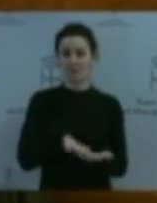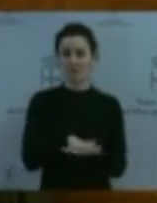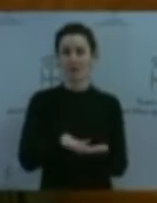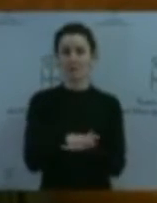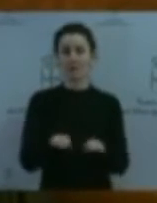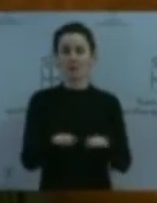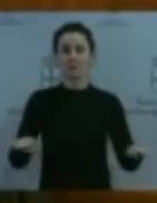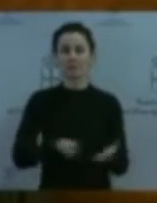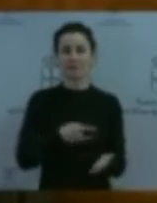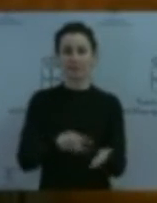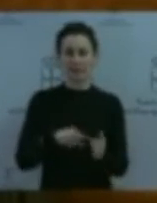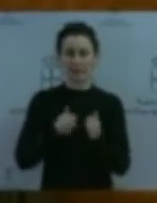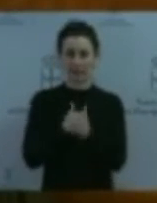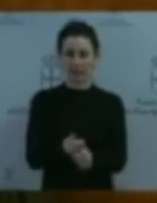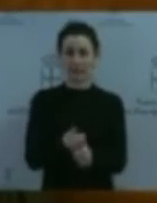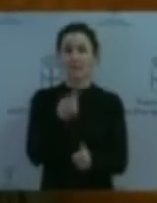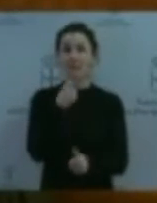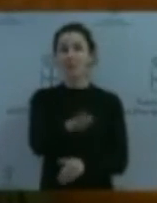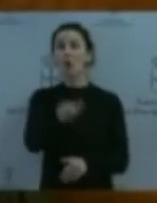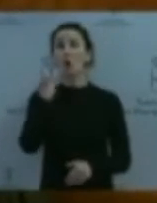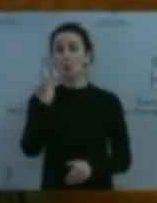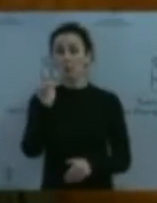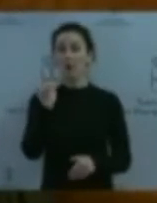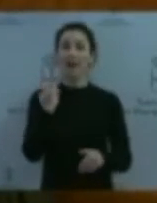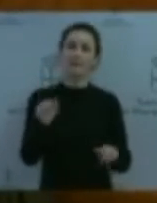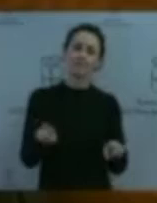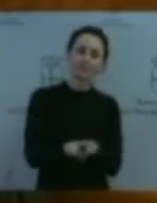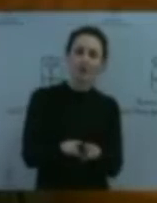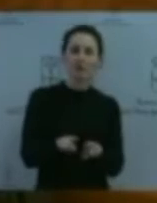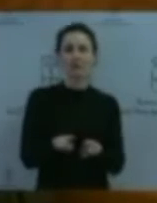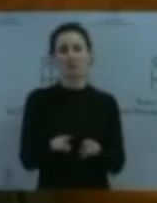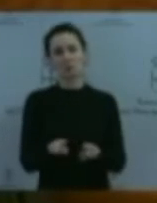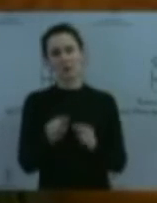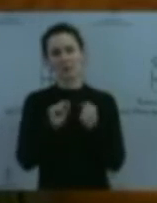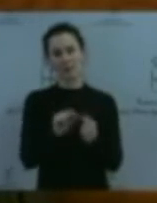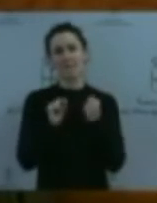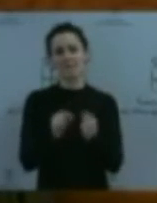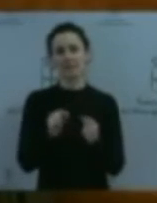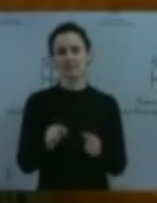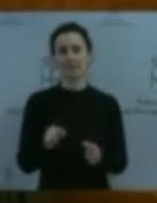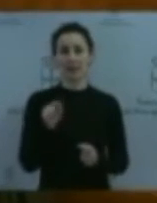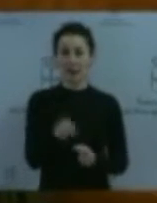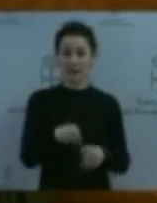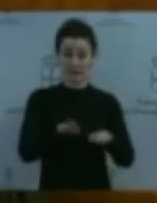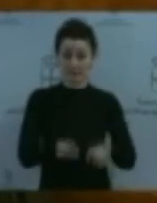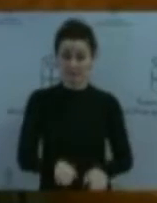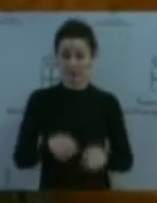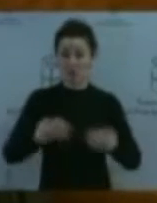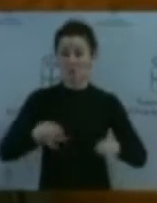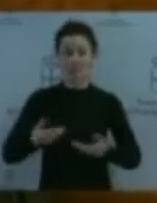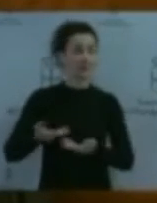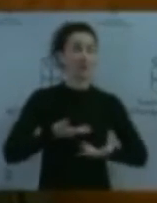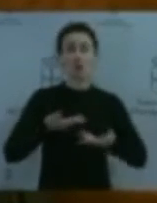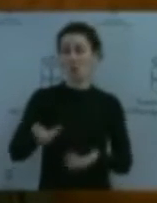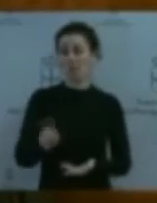convoca una contramesa en la que van a estar ellos, que normalmente no están invitados en la mesa técnica, y a mí me gustaría saber si el